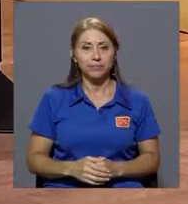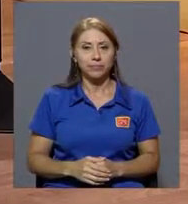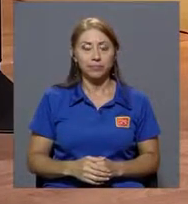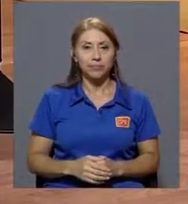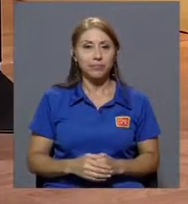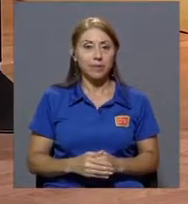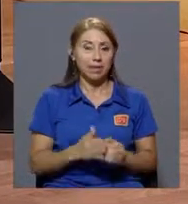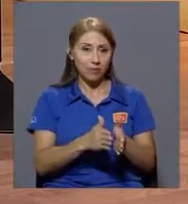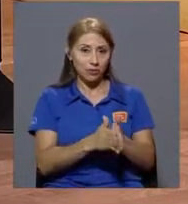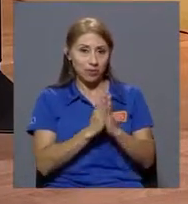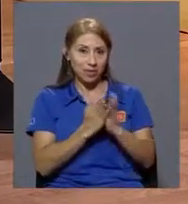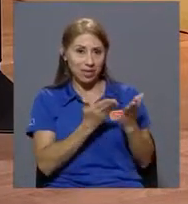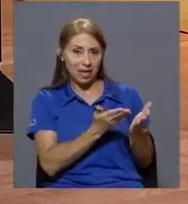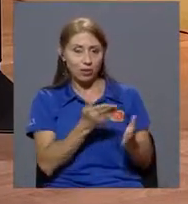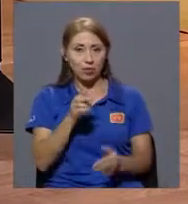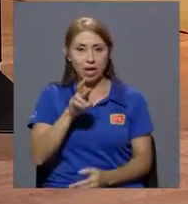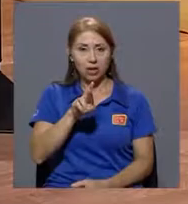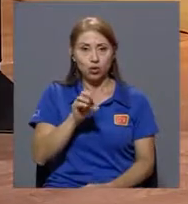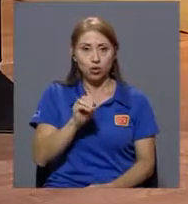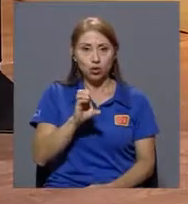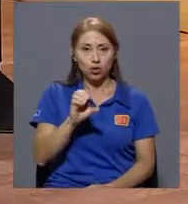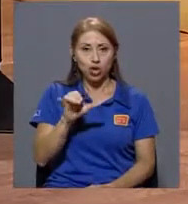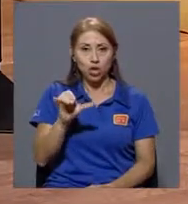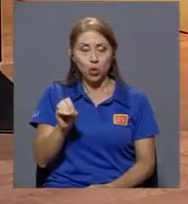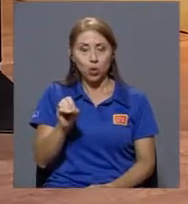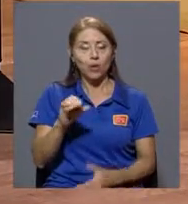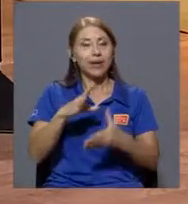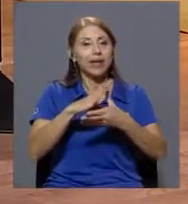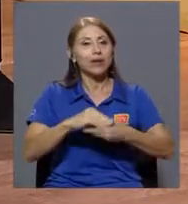Le vamos a pedir a doña Rocío que nos cuente